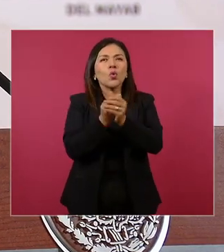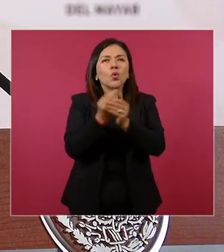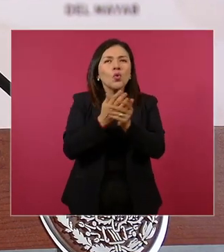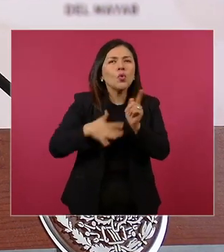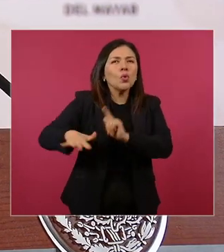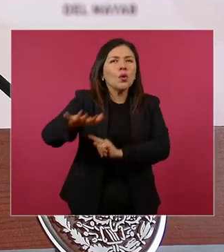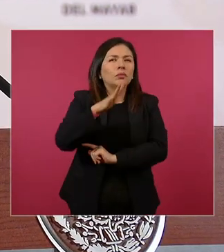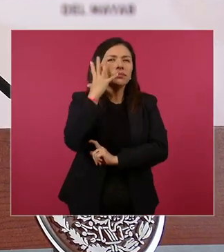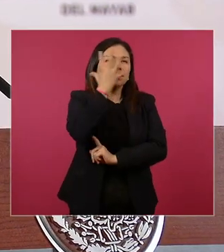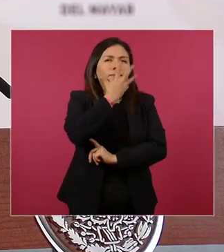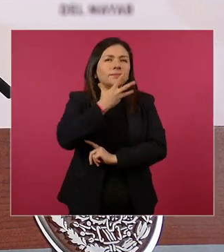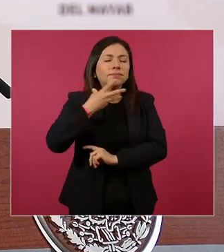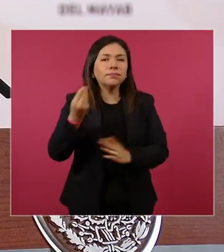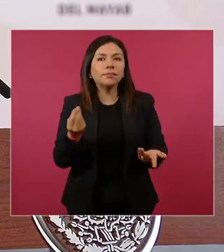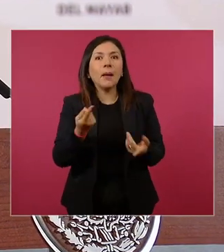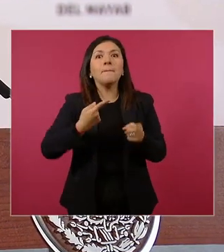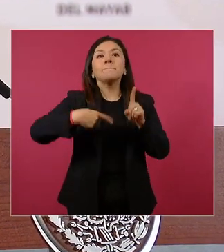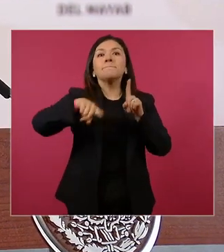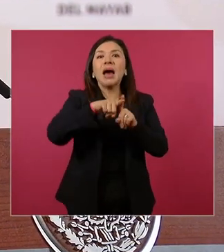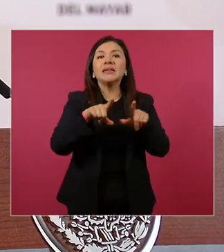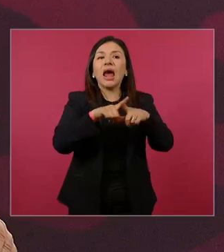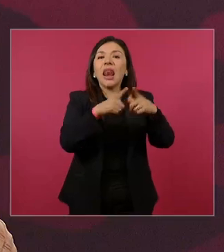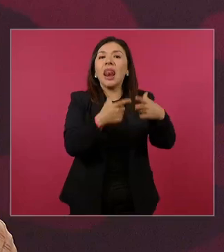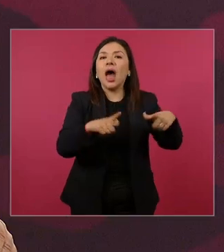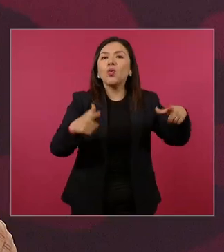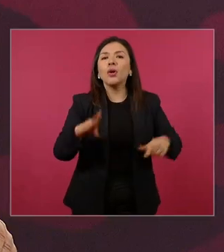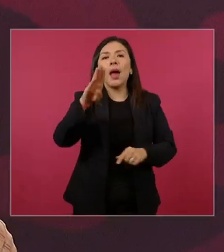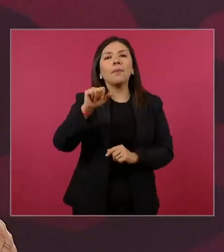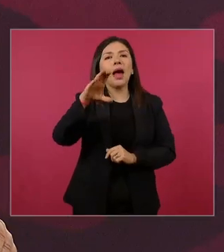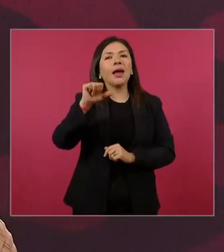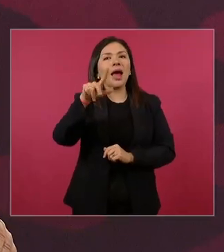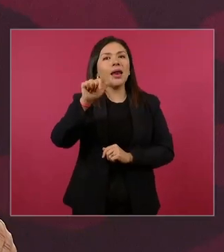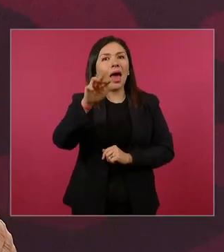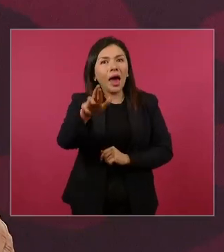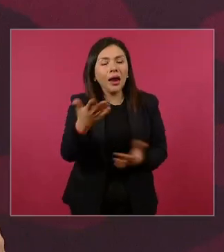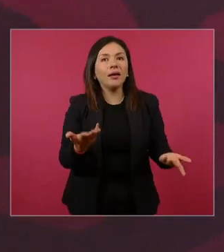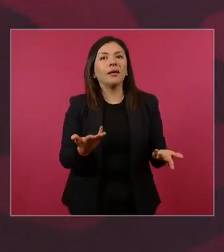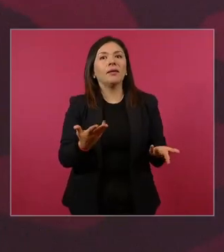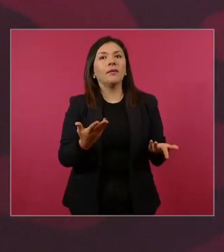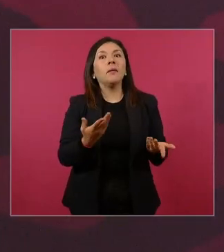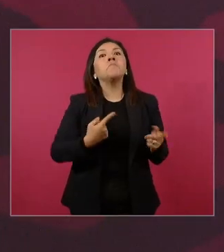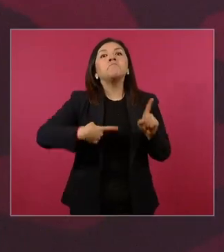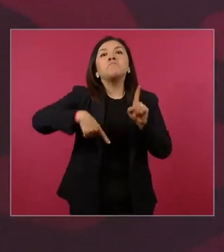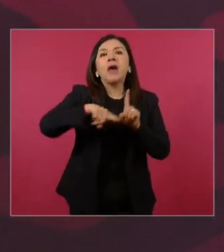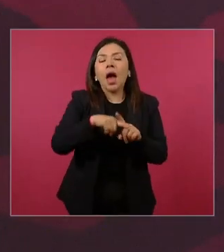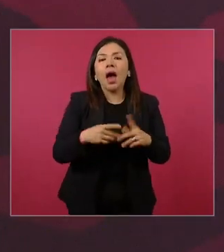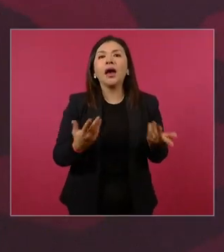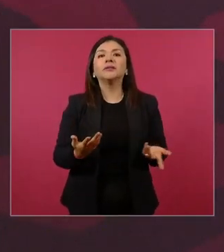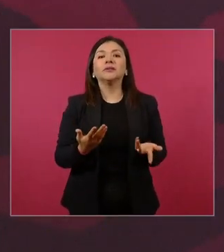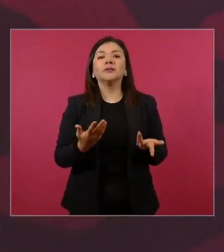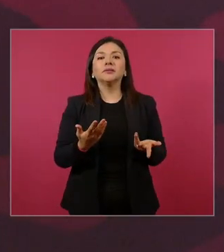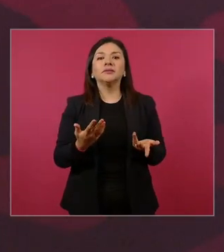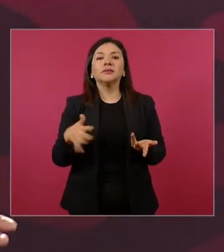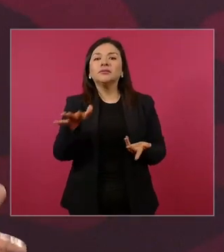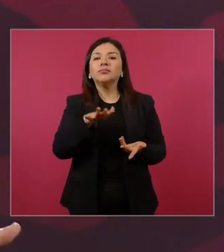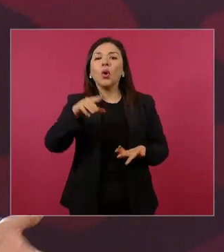agréguenle la Laguna de Bacalar, agréguenle